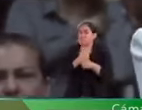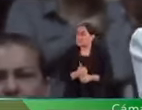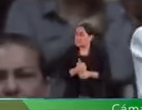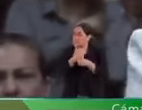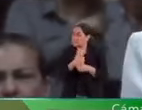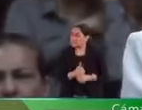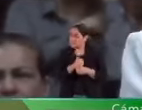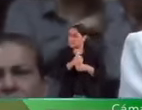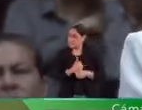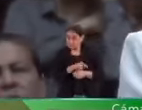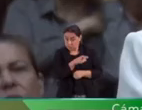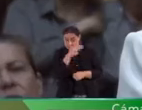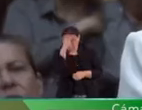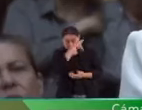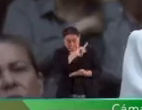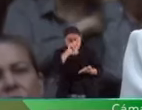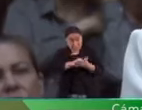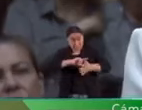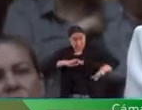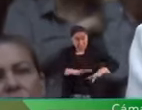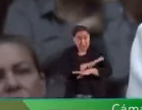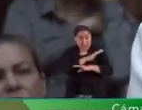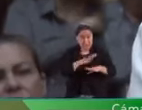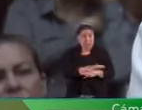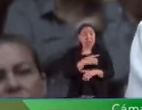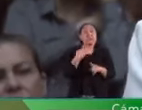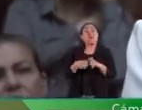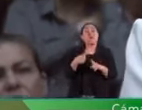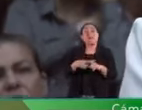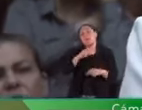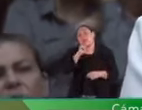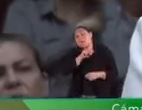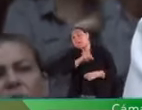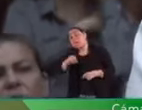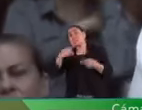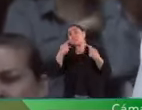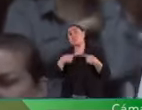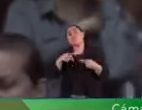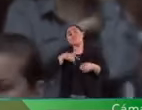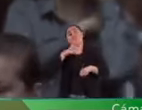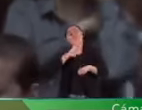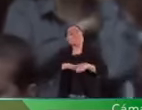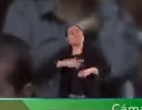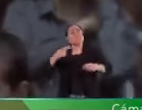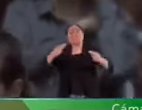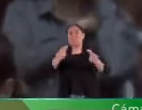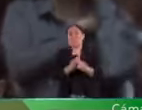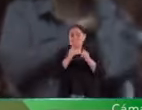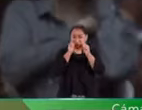de esto que van a hacer, son los más vulnerables y los marginados.